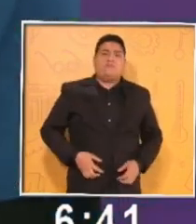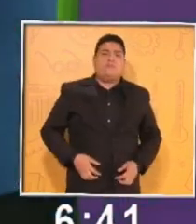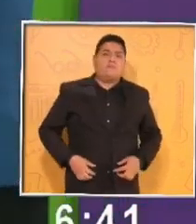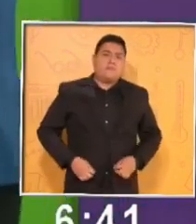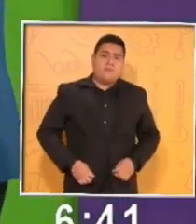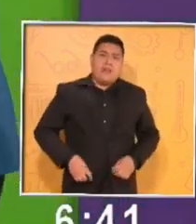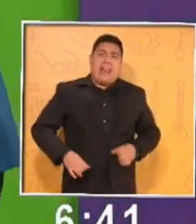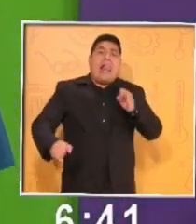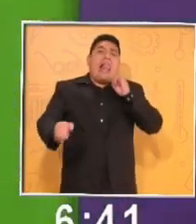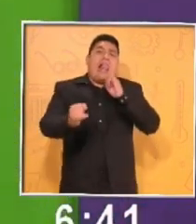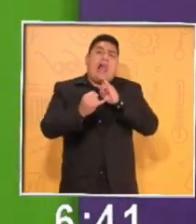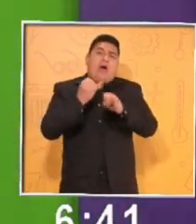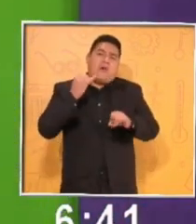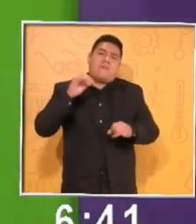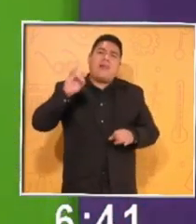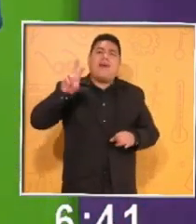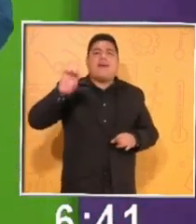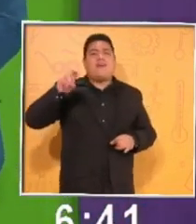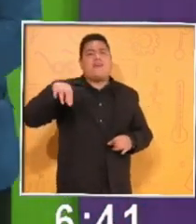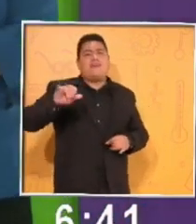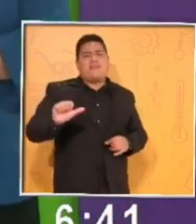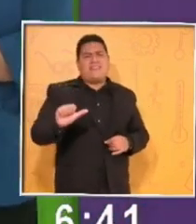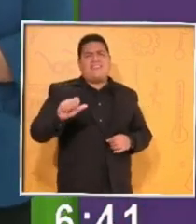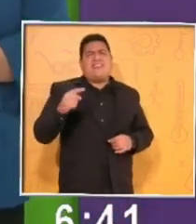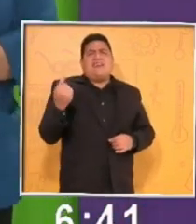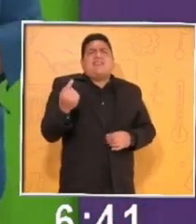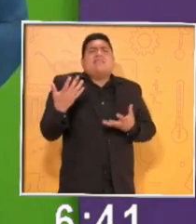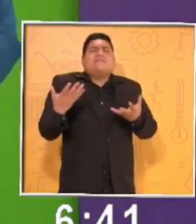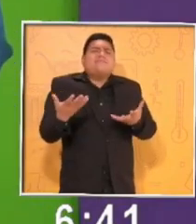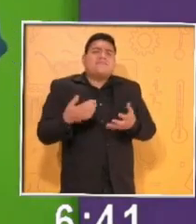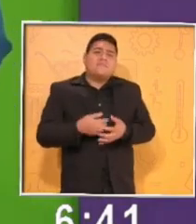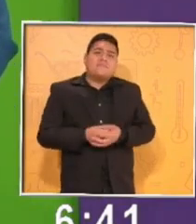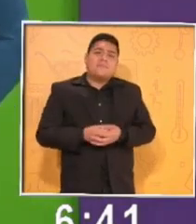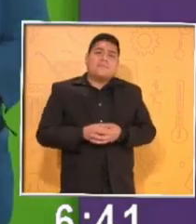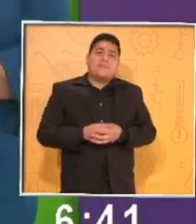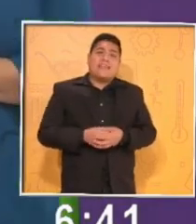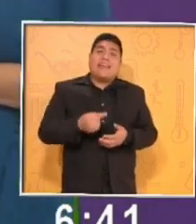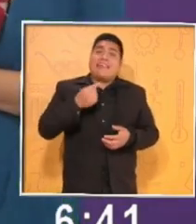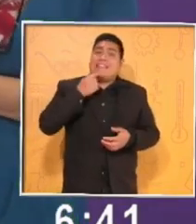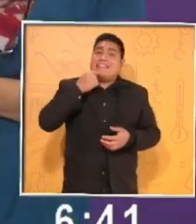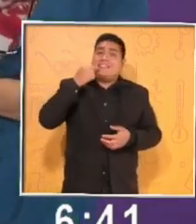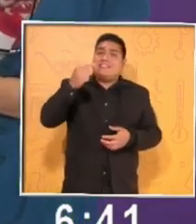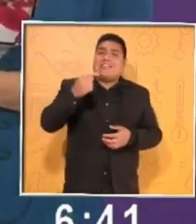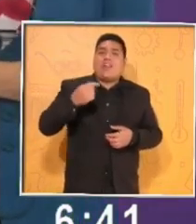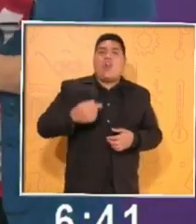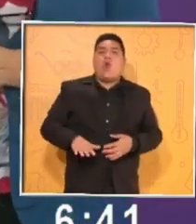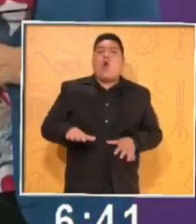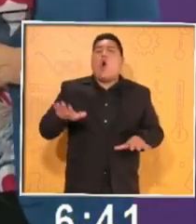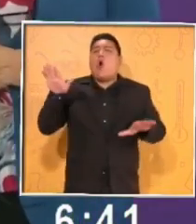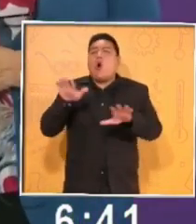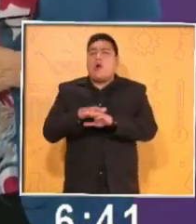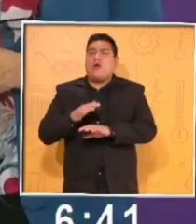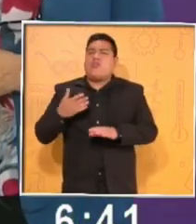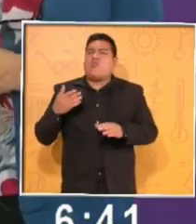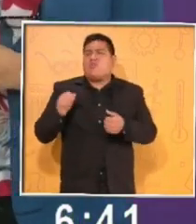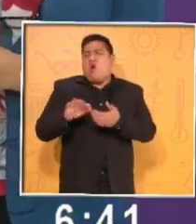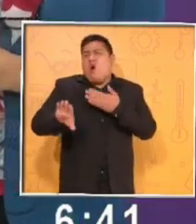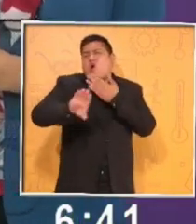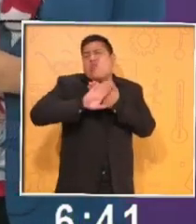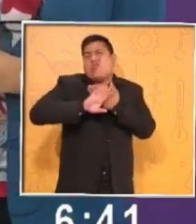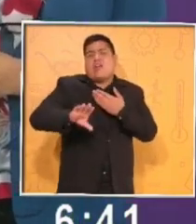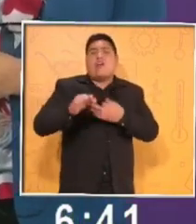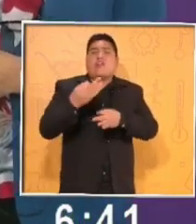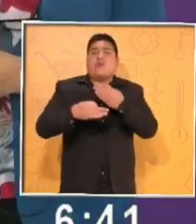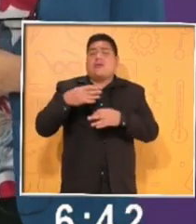última, la ironía. ¿En qué consiste la ironía? Pues en decir lo contrario a lo que estamos pensando o